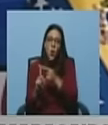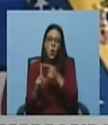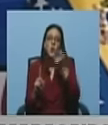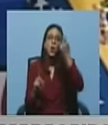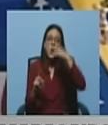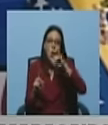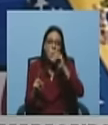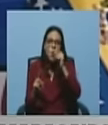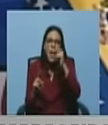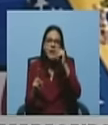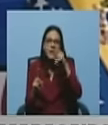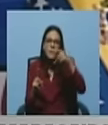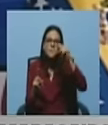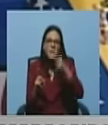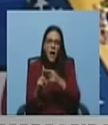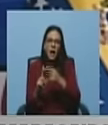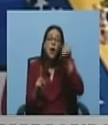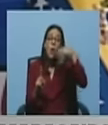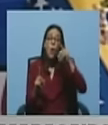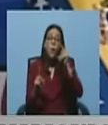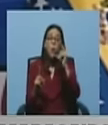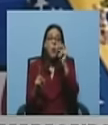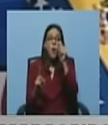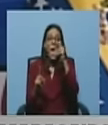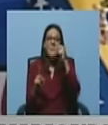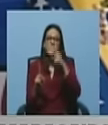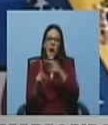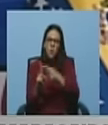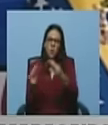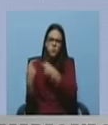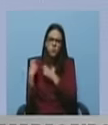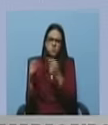Guanipa, Juan Pablo Guanipa,